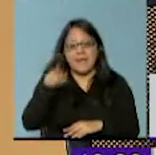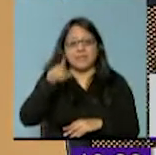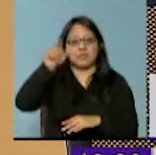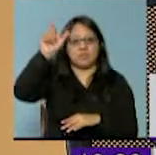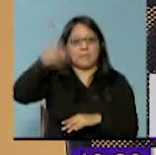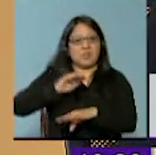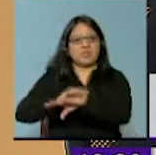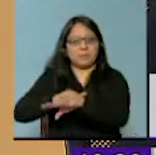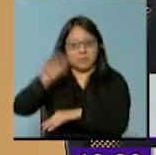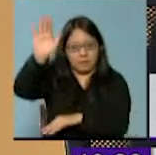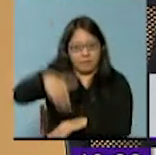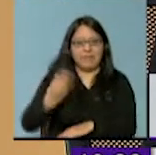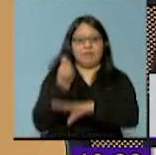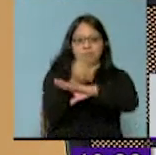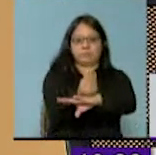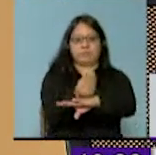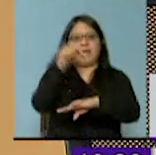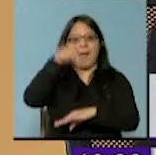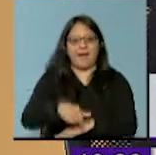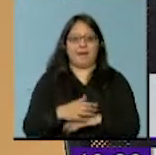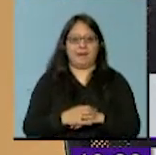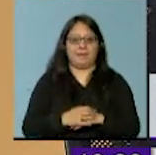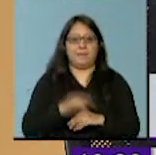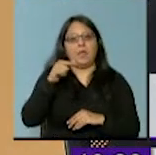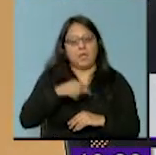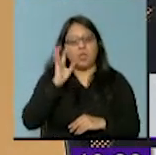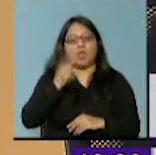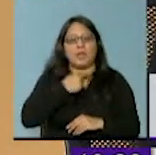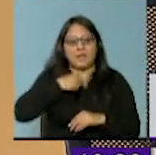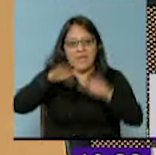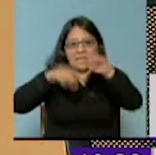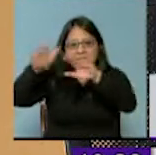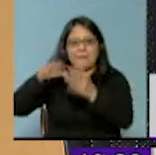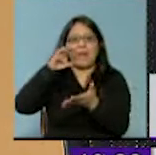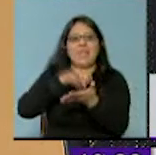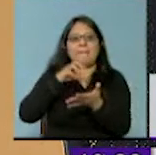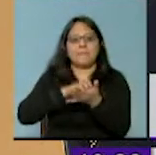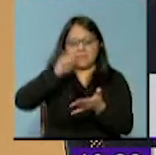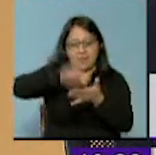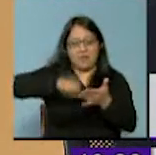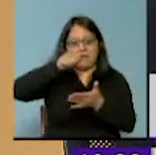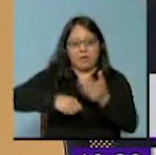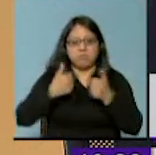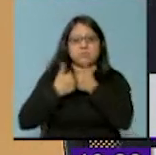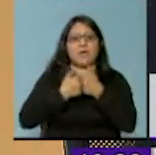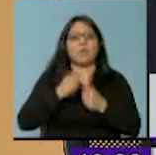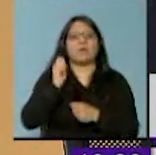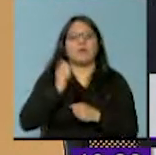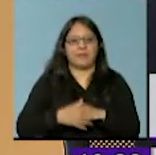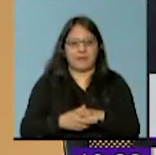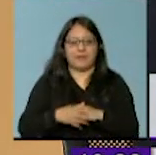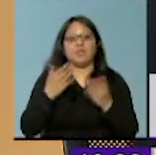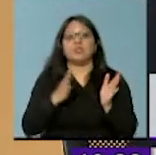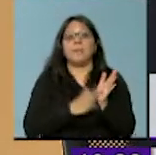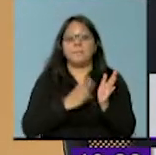también, a ver, en el marco de la claridad, se debería haber convocado a las empresas con las cuales se firmaron convenios para que se visibilice